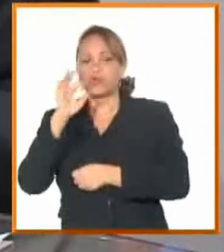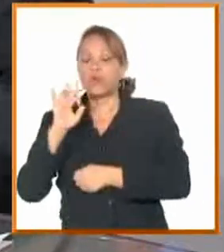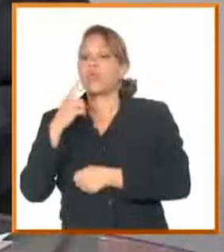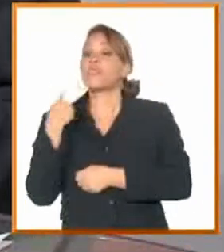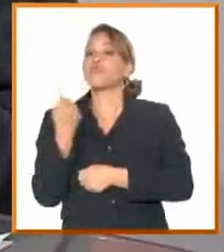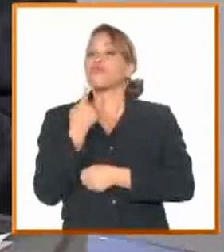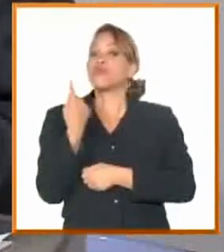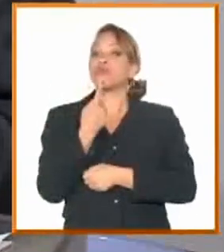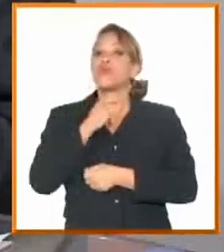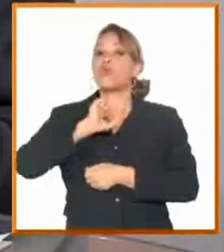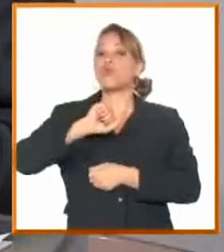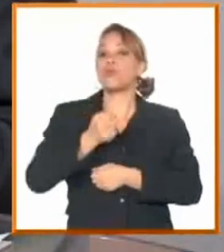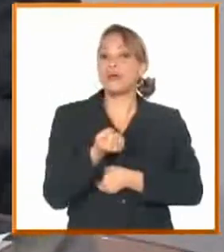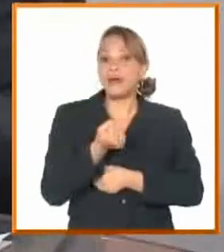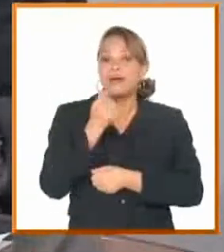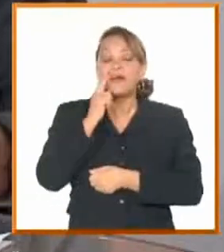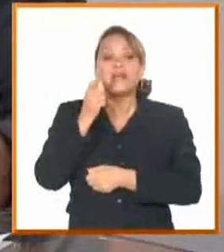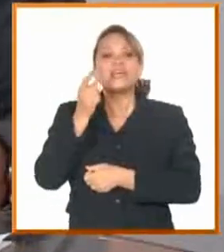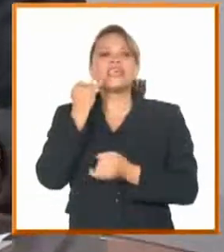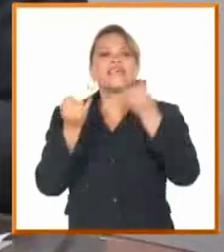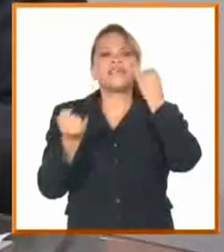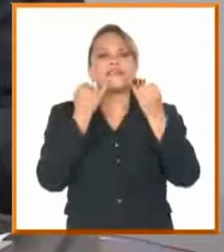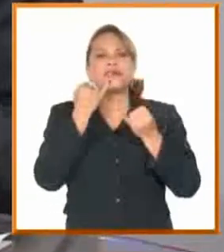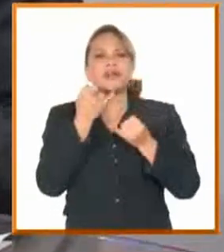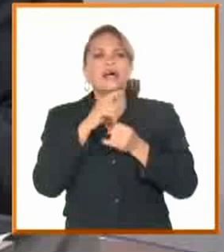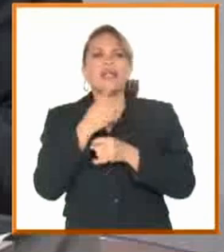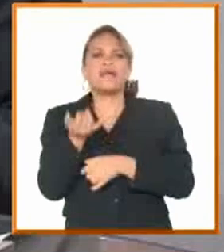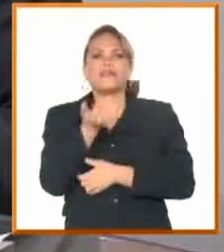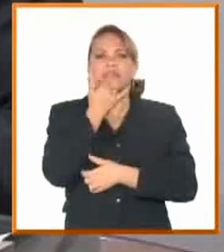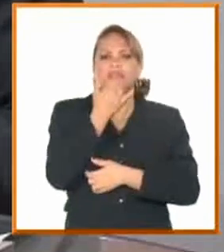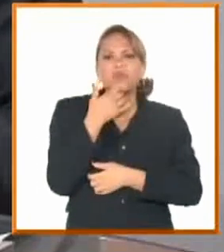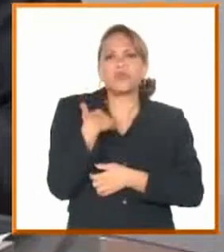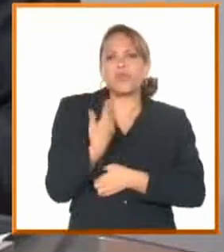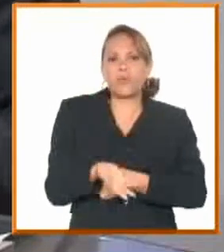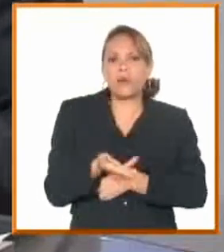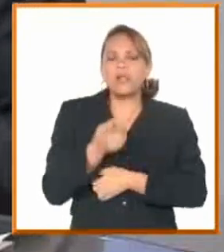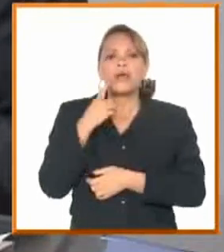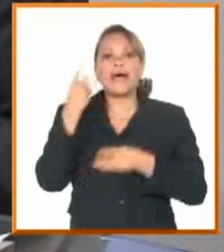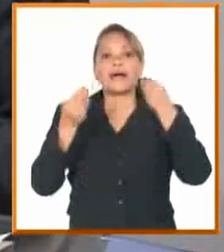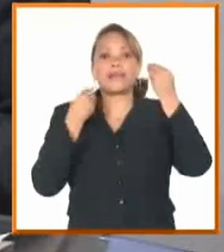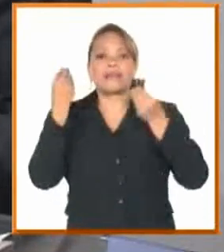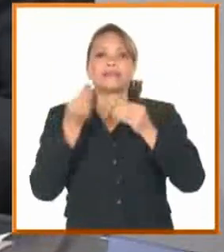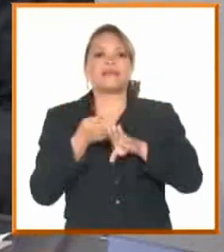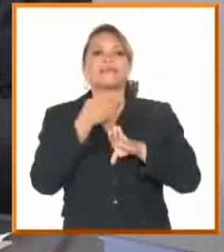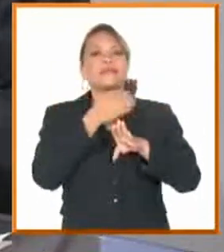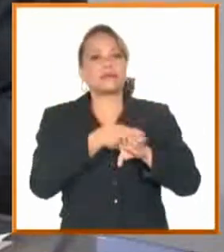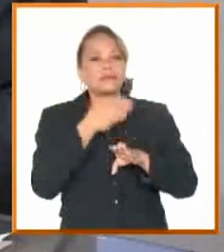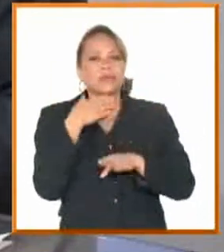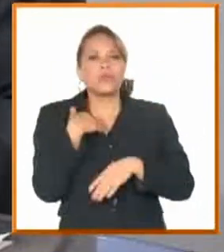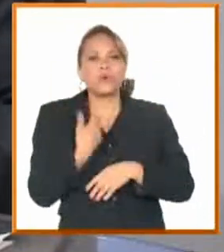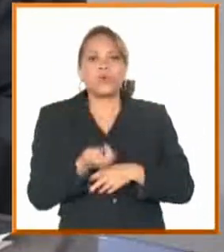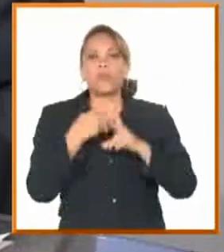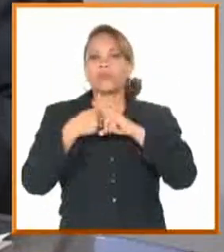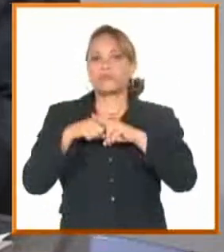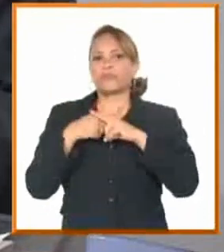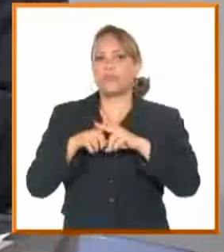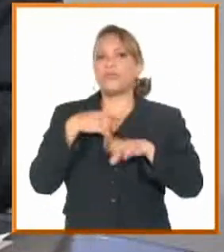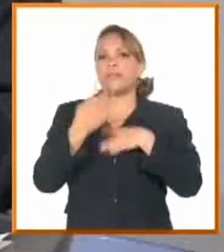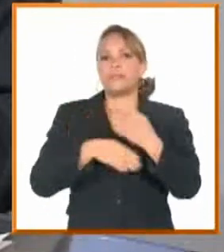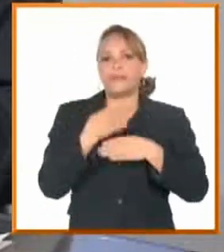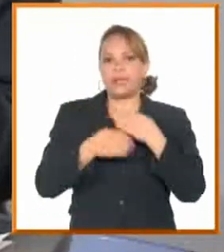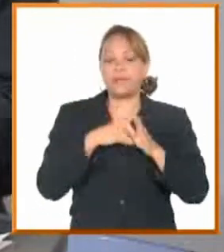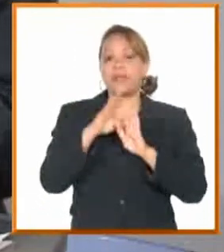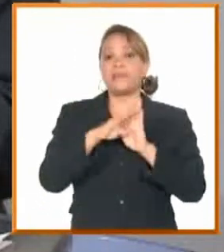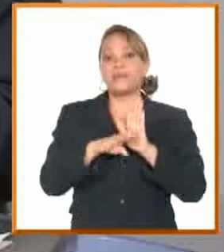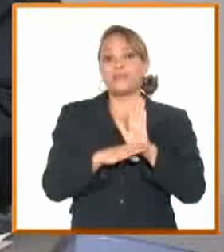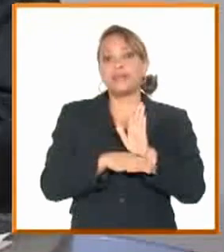tarea de identificar cuáles son esos impactos, cómo se miden y poder hacer los análisis de realmente esas medidas que han tributado a los